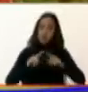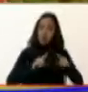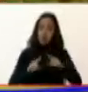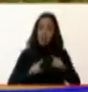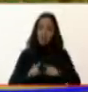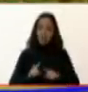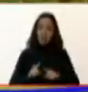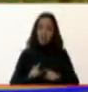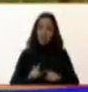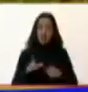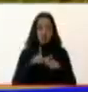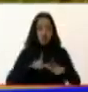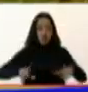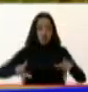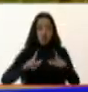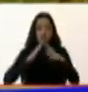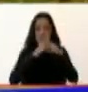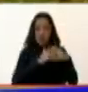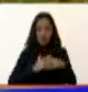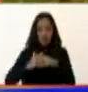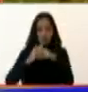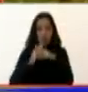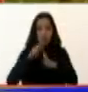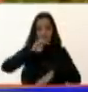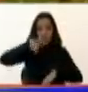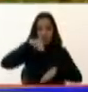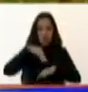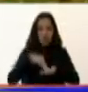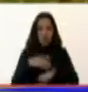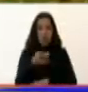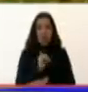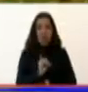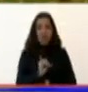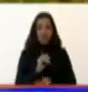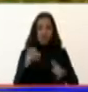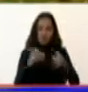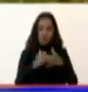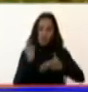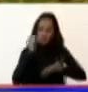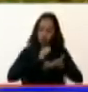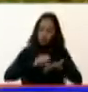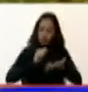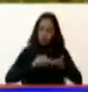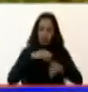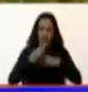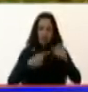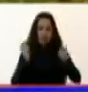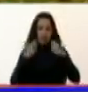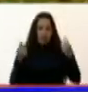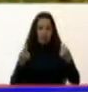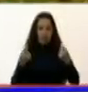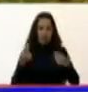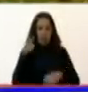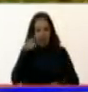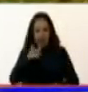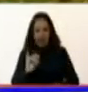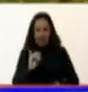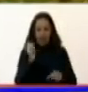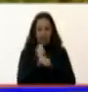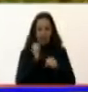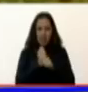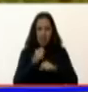coordinado desde Miami. Hay una cosa que se llama Grupo de Editores de Diarios, que tiene su sede allá y que